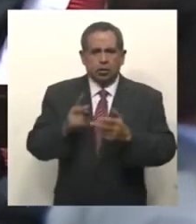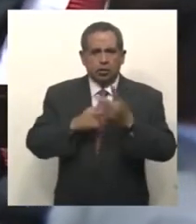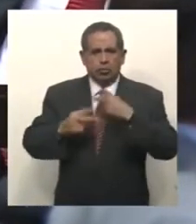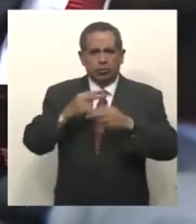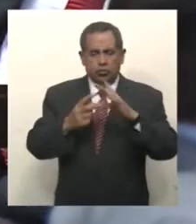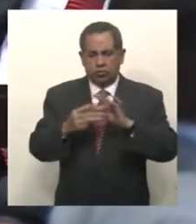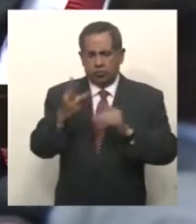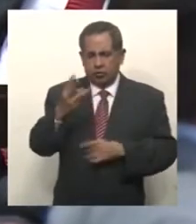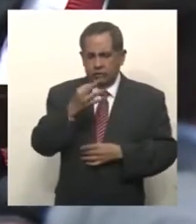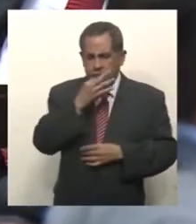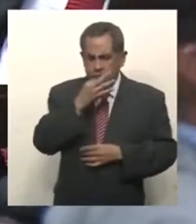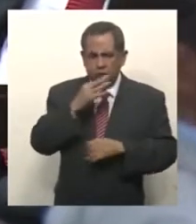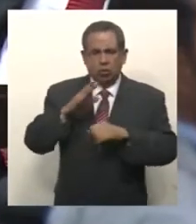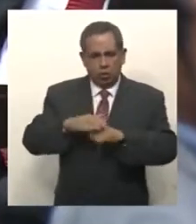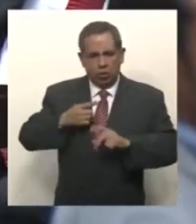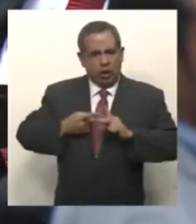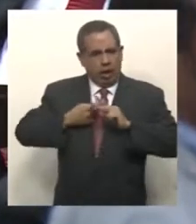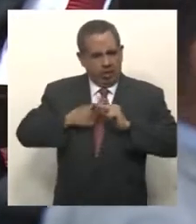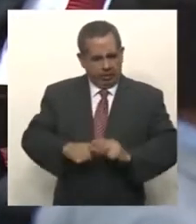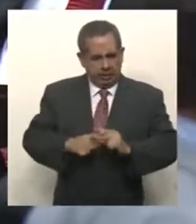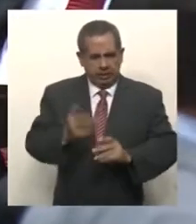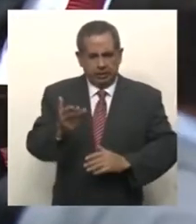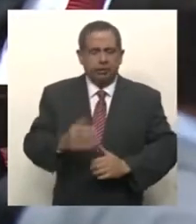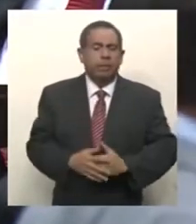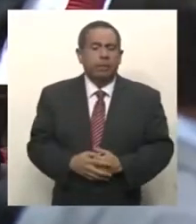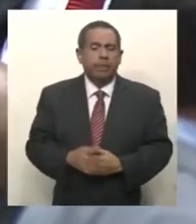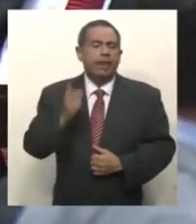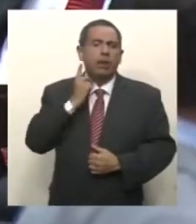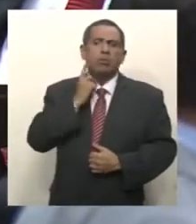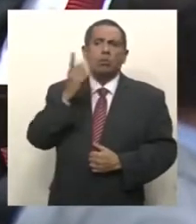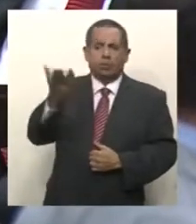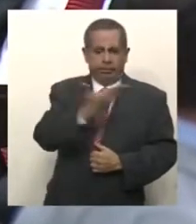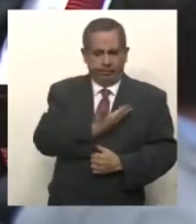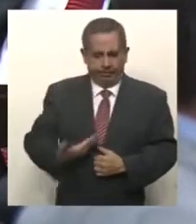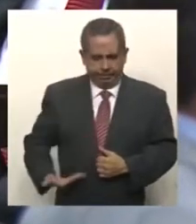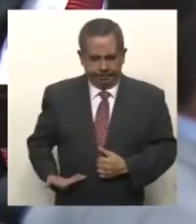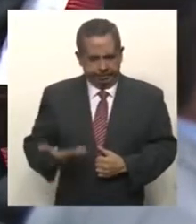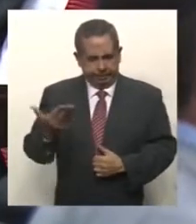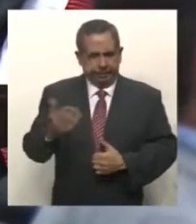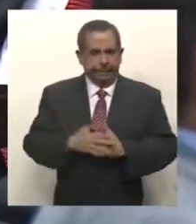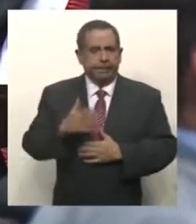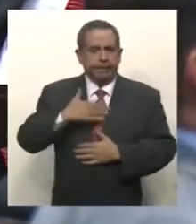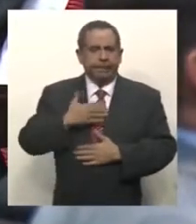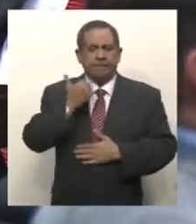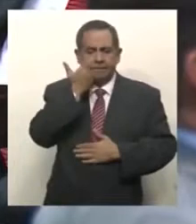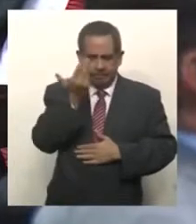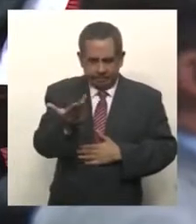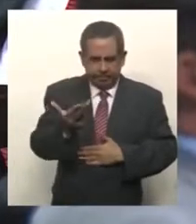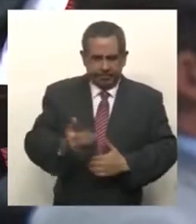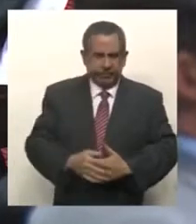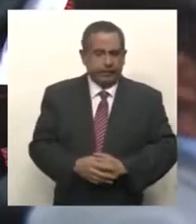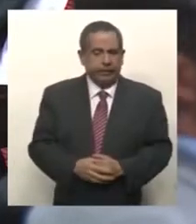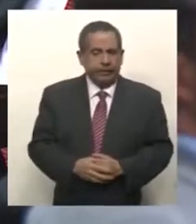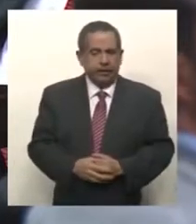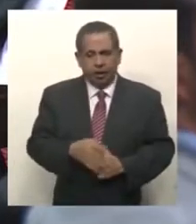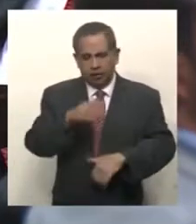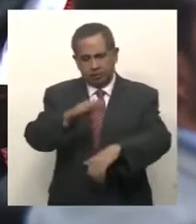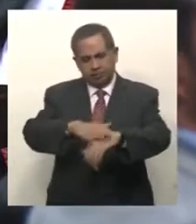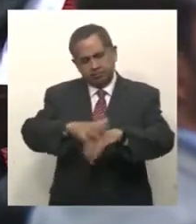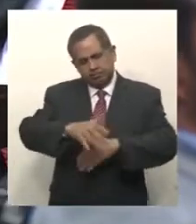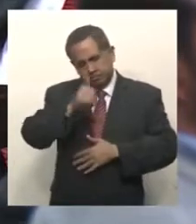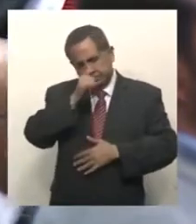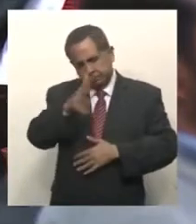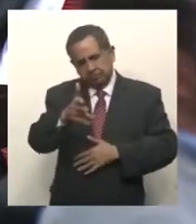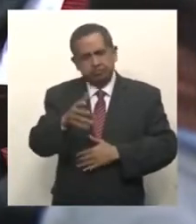retomen los 3 minutos porque voy a iniciar apenas. Diputado presidente, quiero hacer un